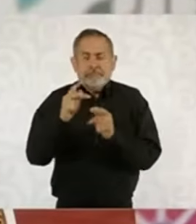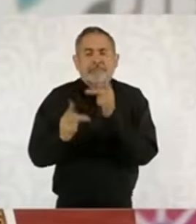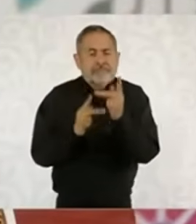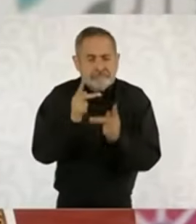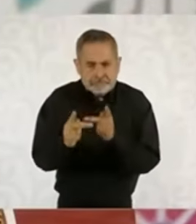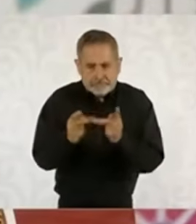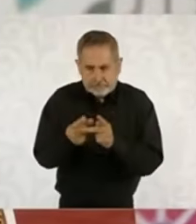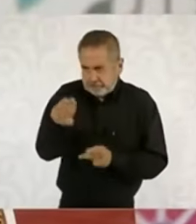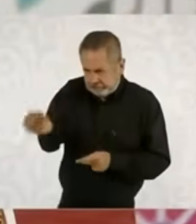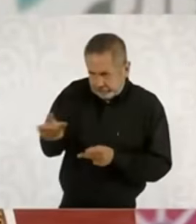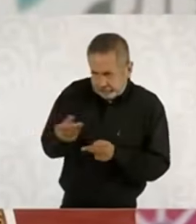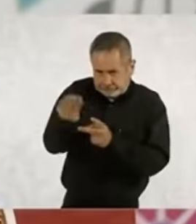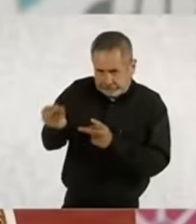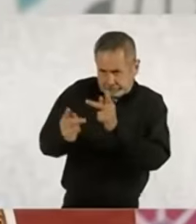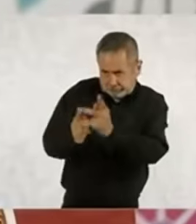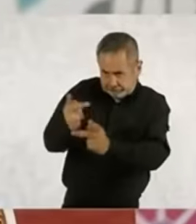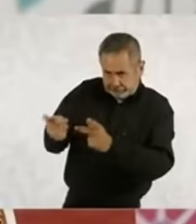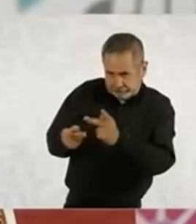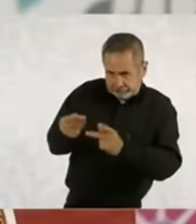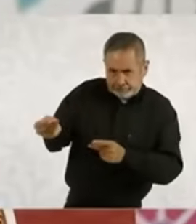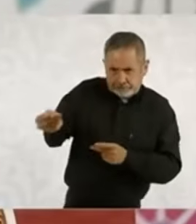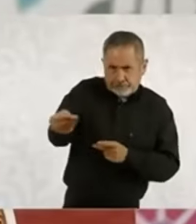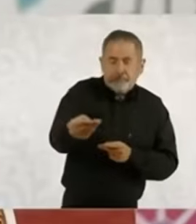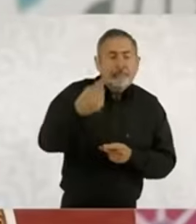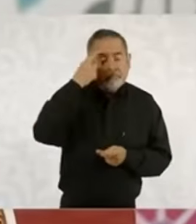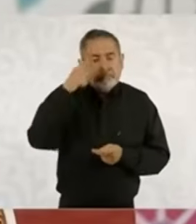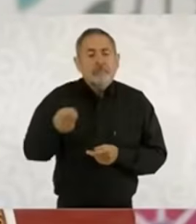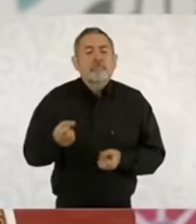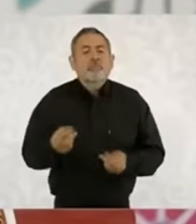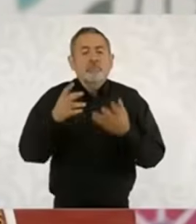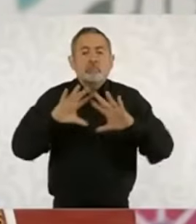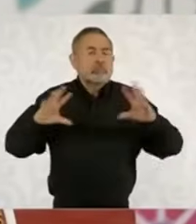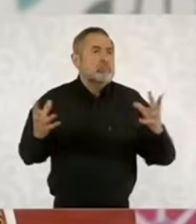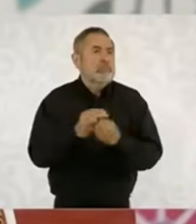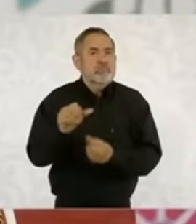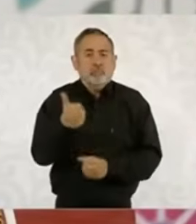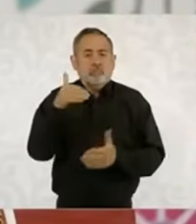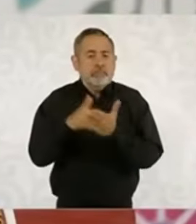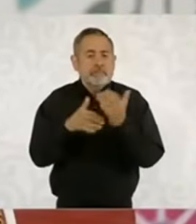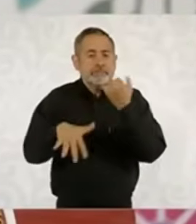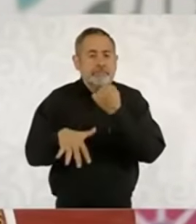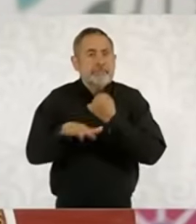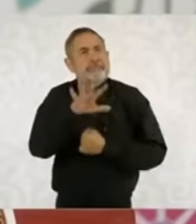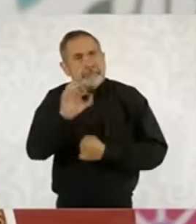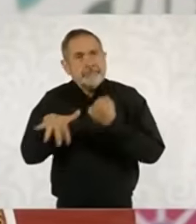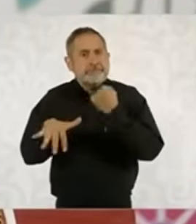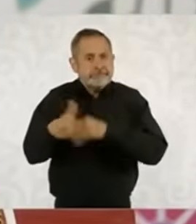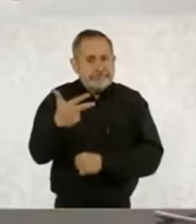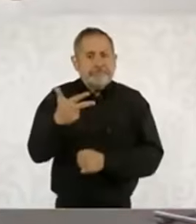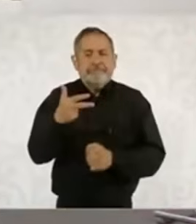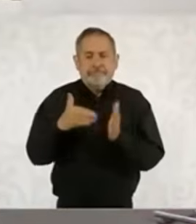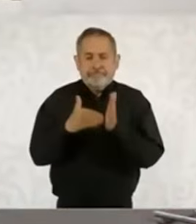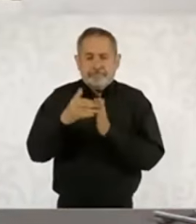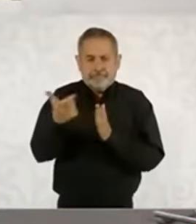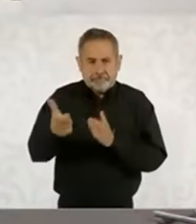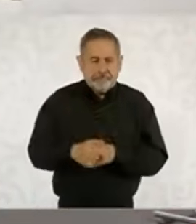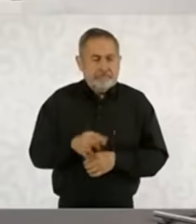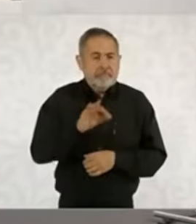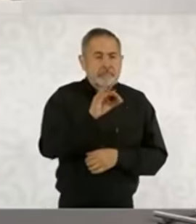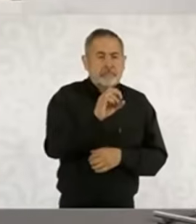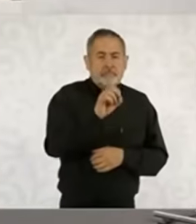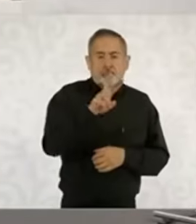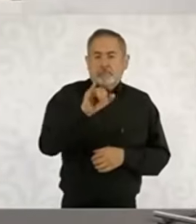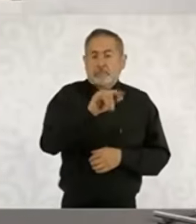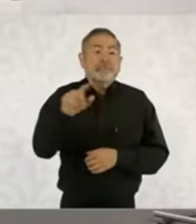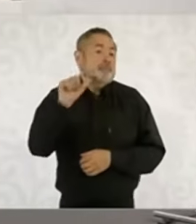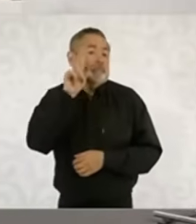10,622 créditos con una inversión de 11,513 millones de pesos. Para el caso de Foviste Mujeres